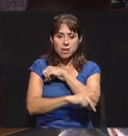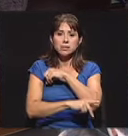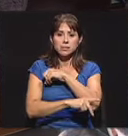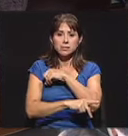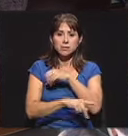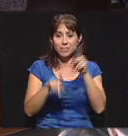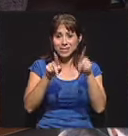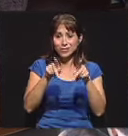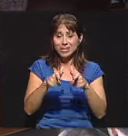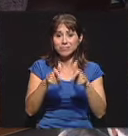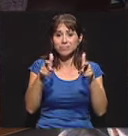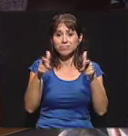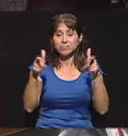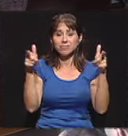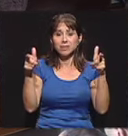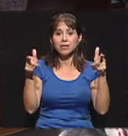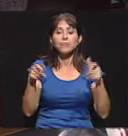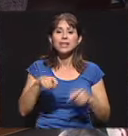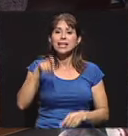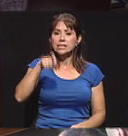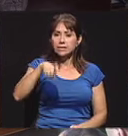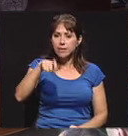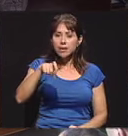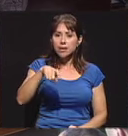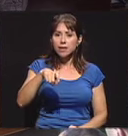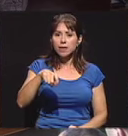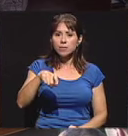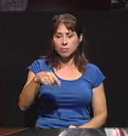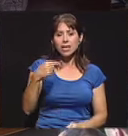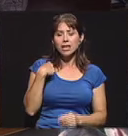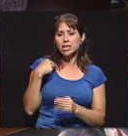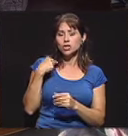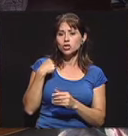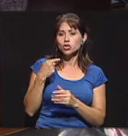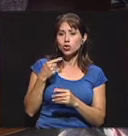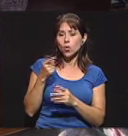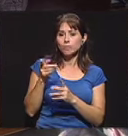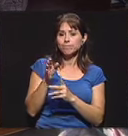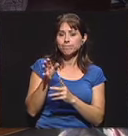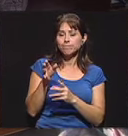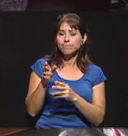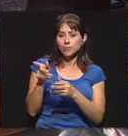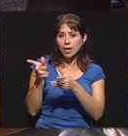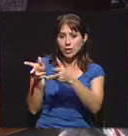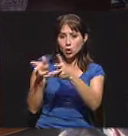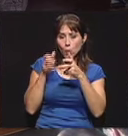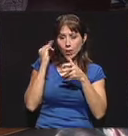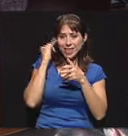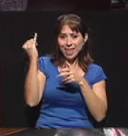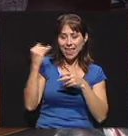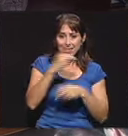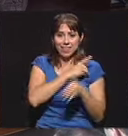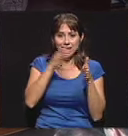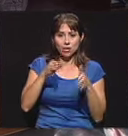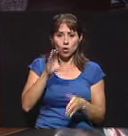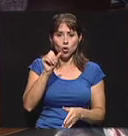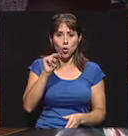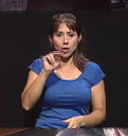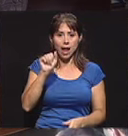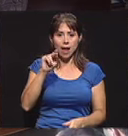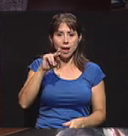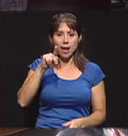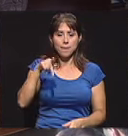Se requiere, y recalco la idea, retomo la idea del señor director del CONAPAM, se requiere una nueva